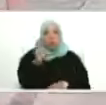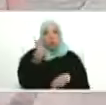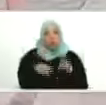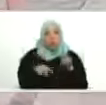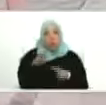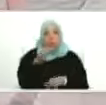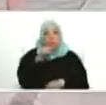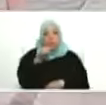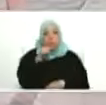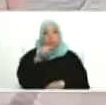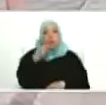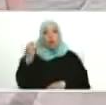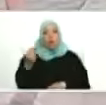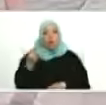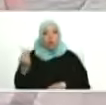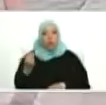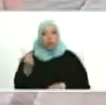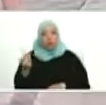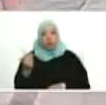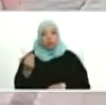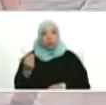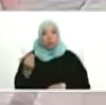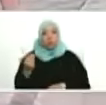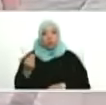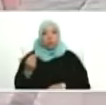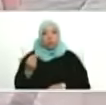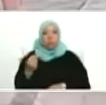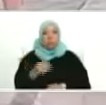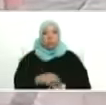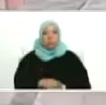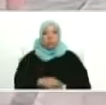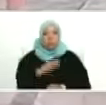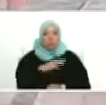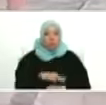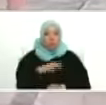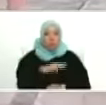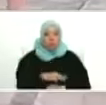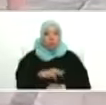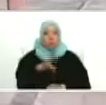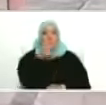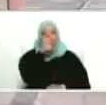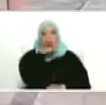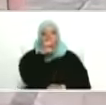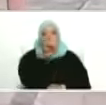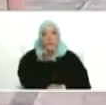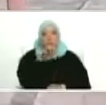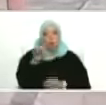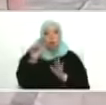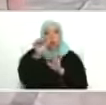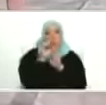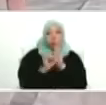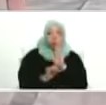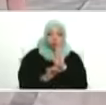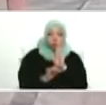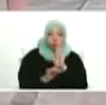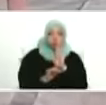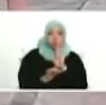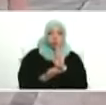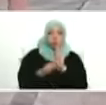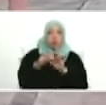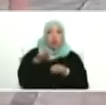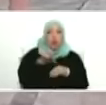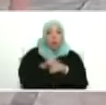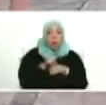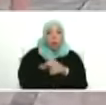esparción para los jóvenes. Tenemos Misión Nevada, tenemos un quirófano, tenemos un